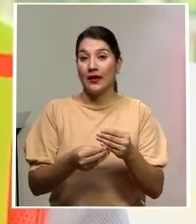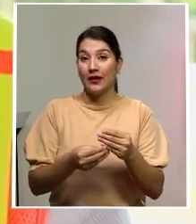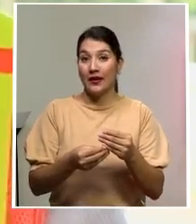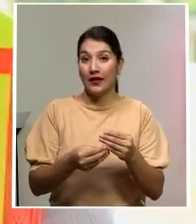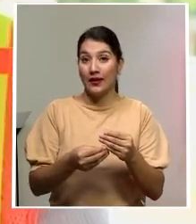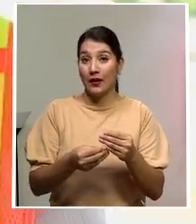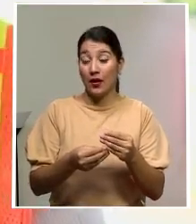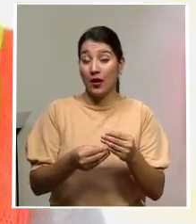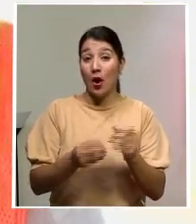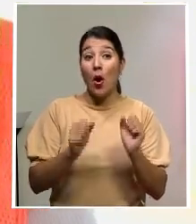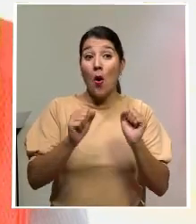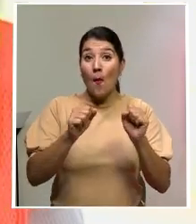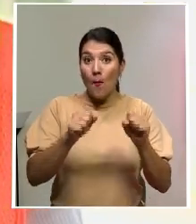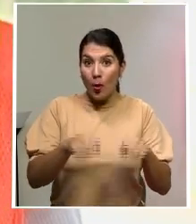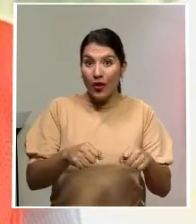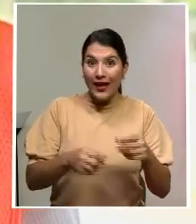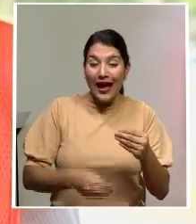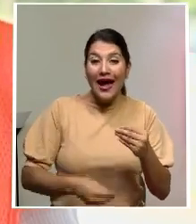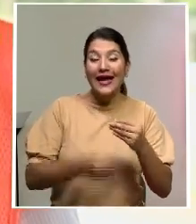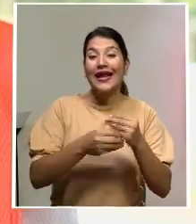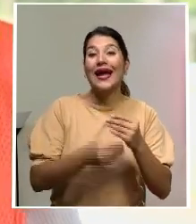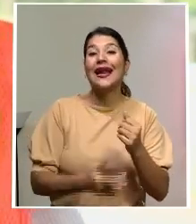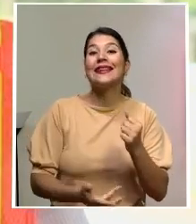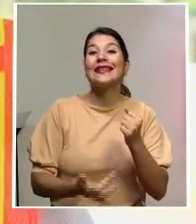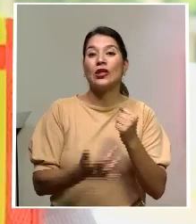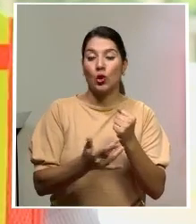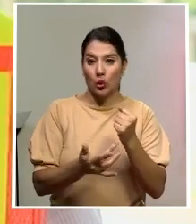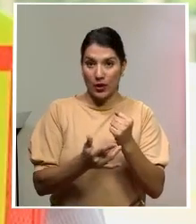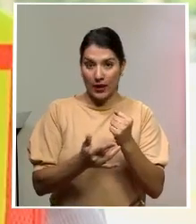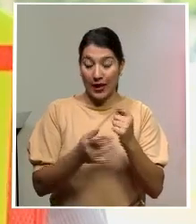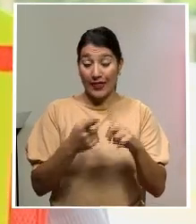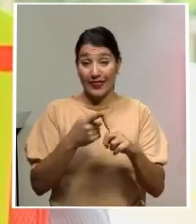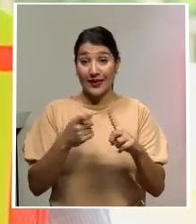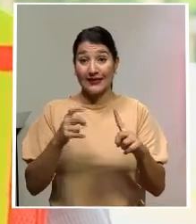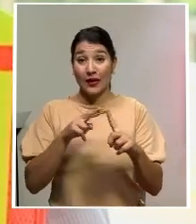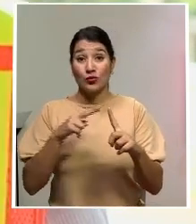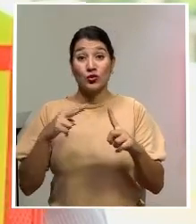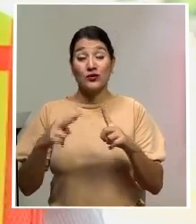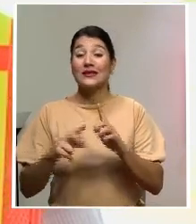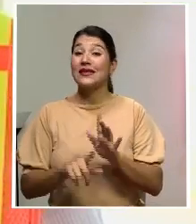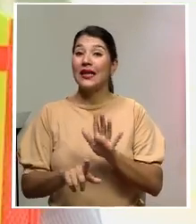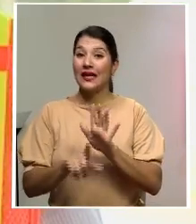la incorporación de la tecnología en el pago